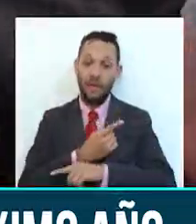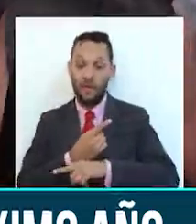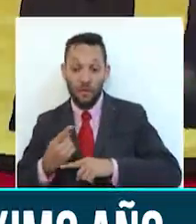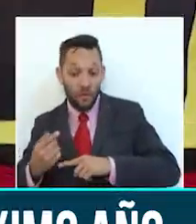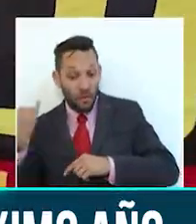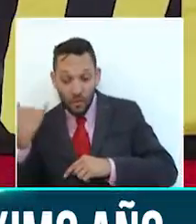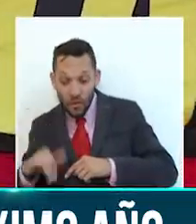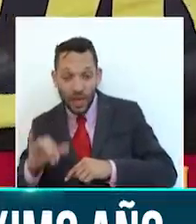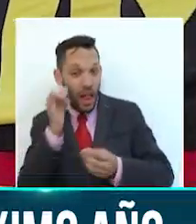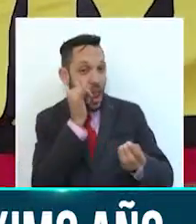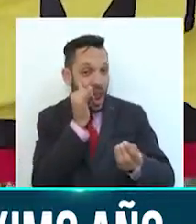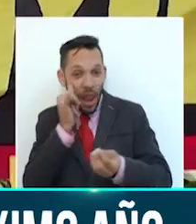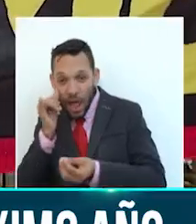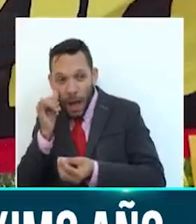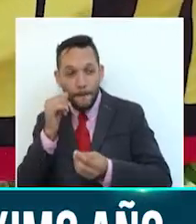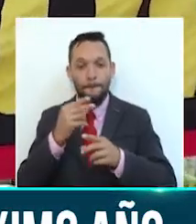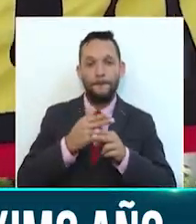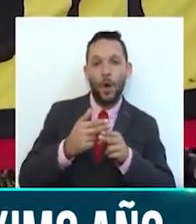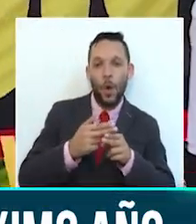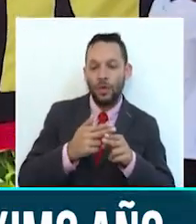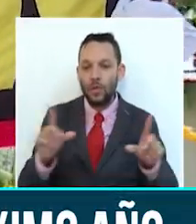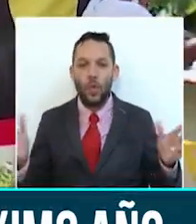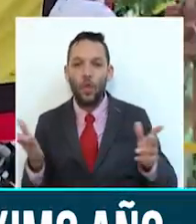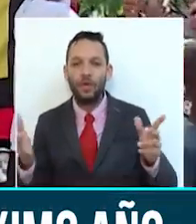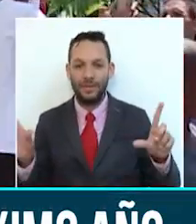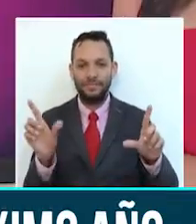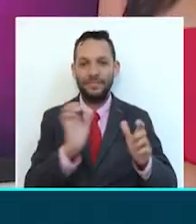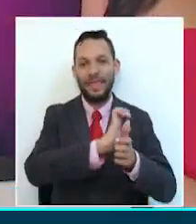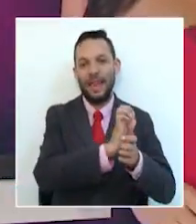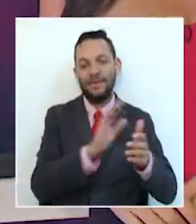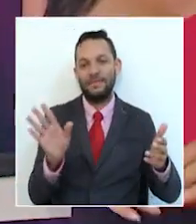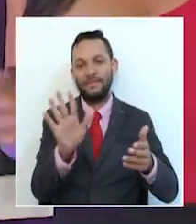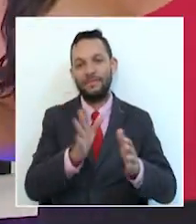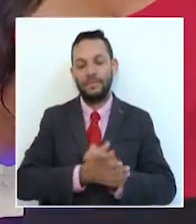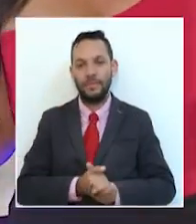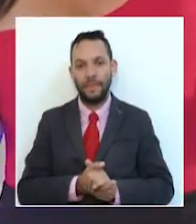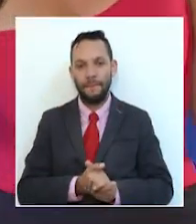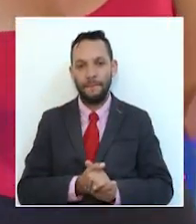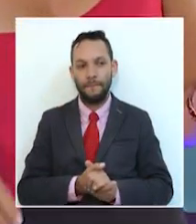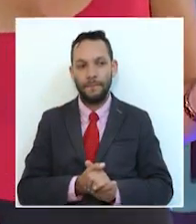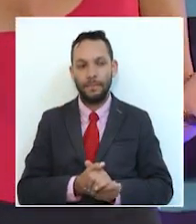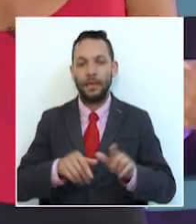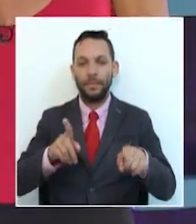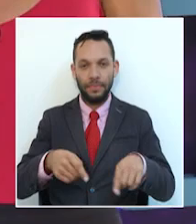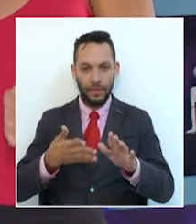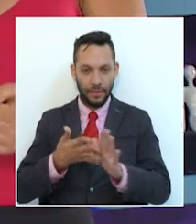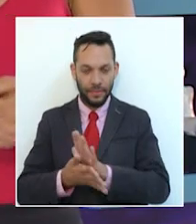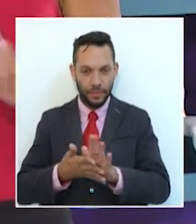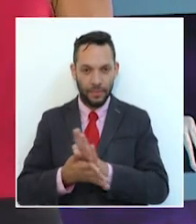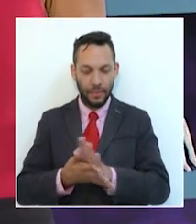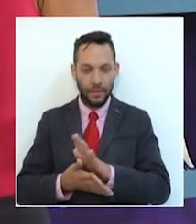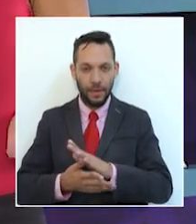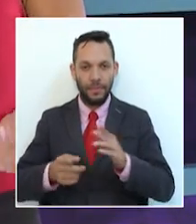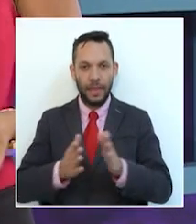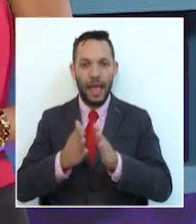ayer la grabación de la serie que muy pronto podremos disfrutar en pantalla. Y así en Estrella les tenemos recomendaciones